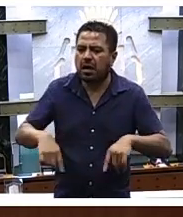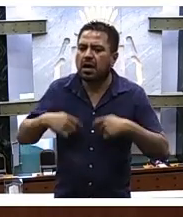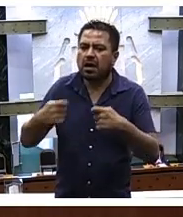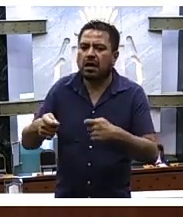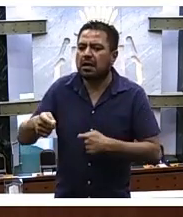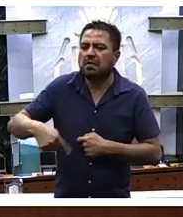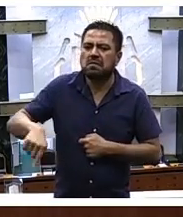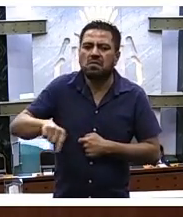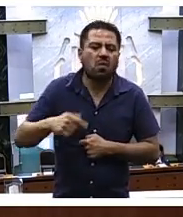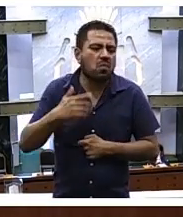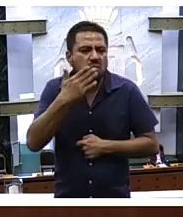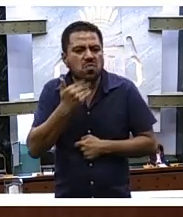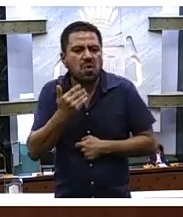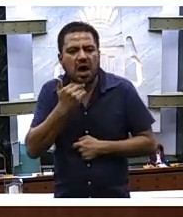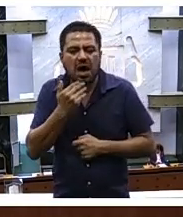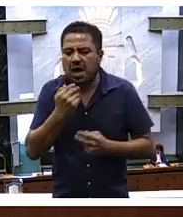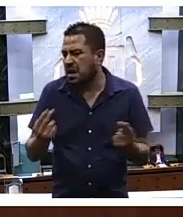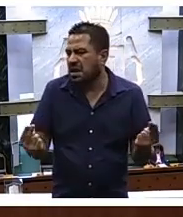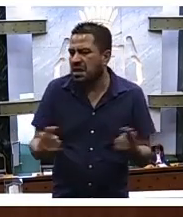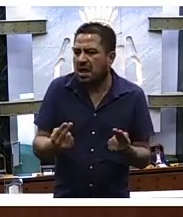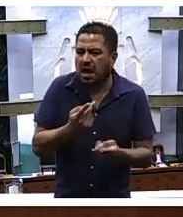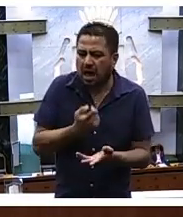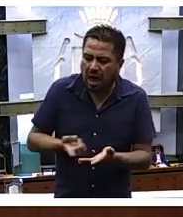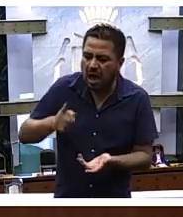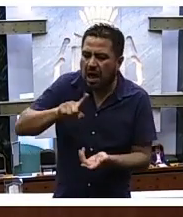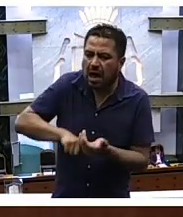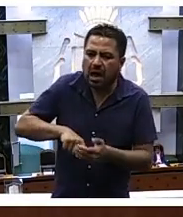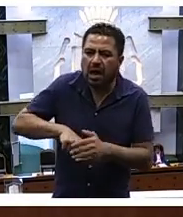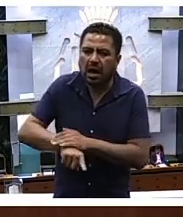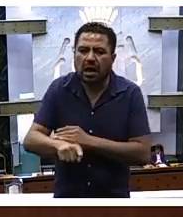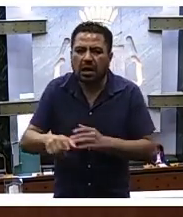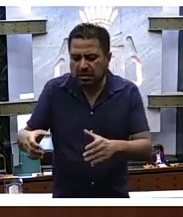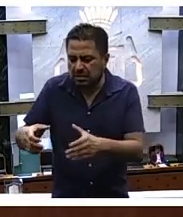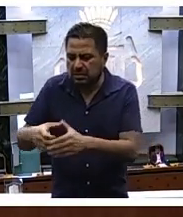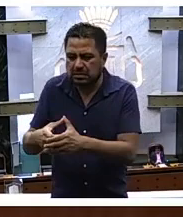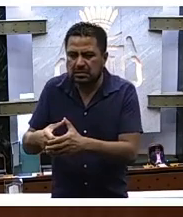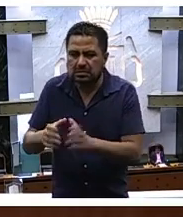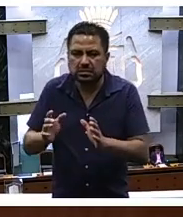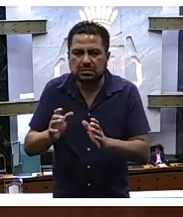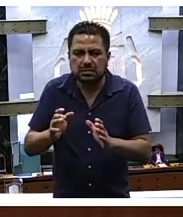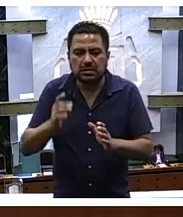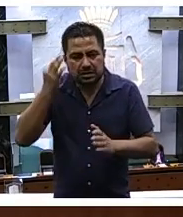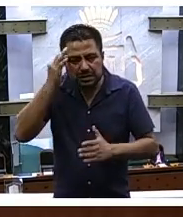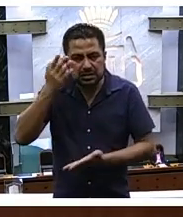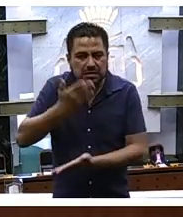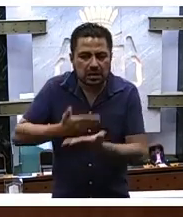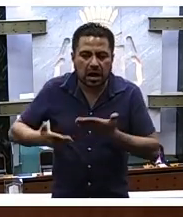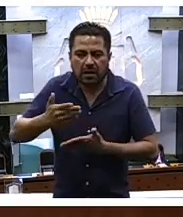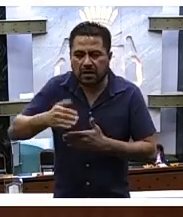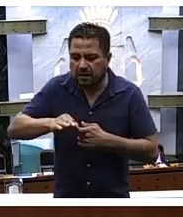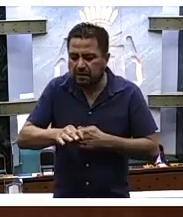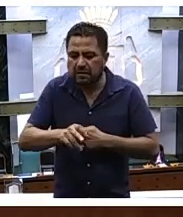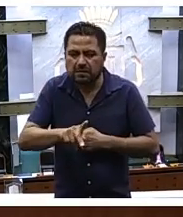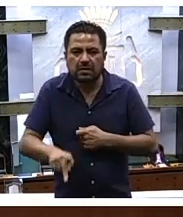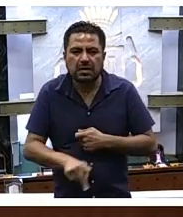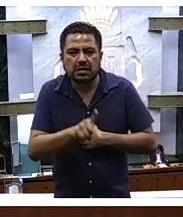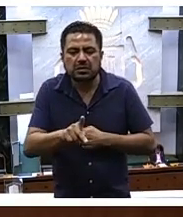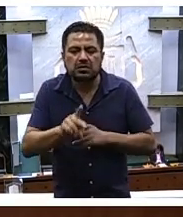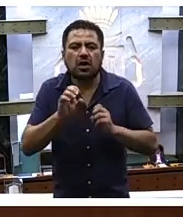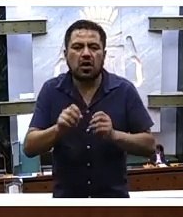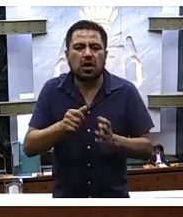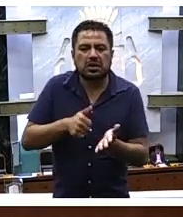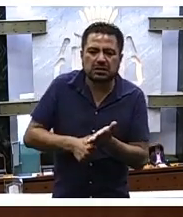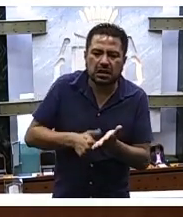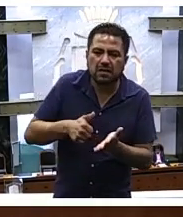no cumplan con los requisitos internos de la comunidad: haber prestado servicio comunitario, ocupado cargos